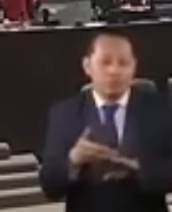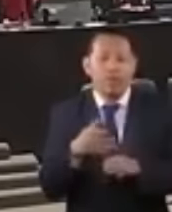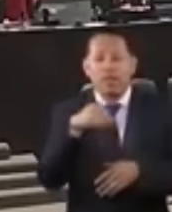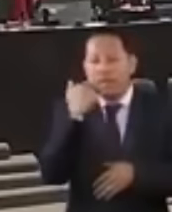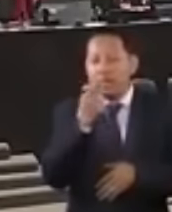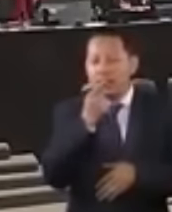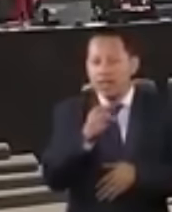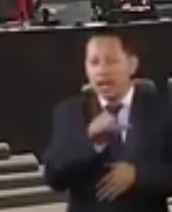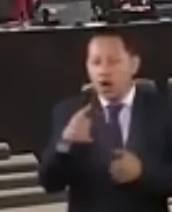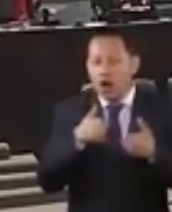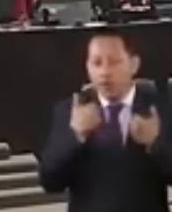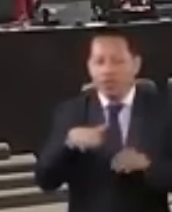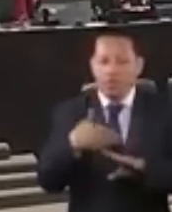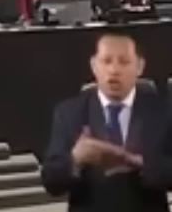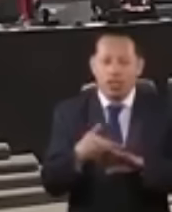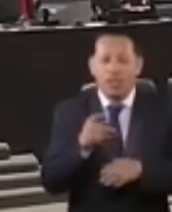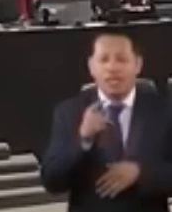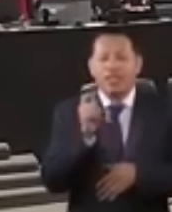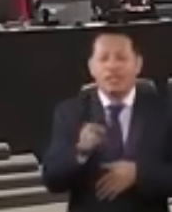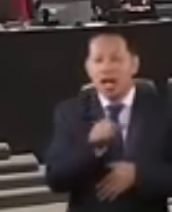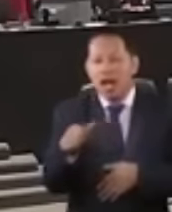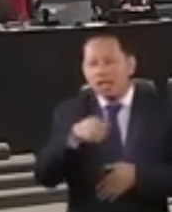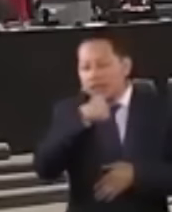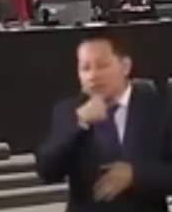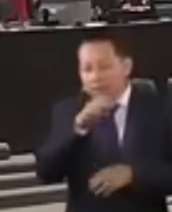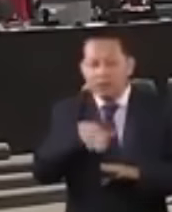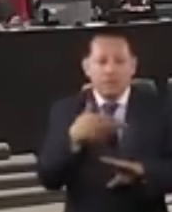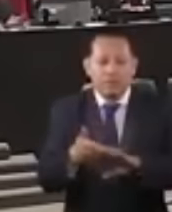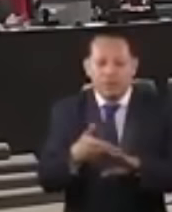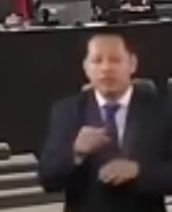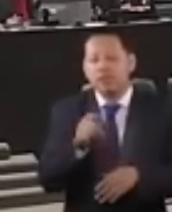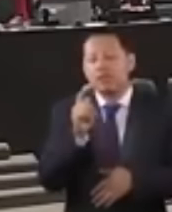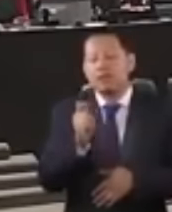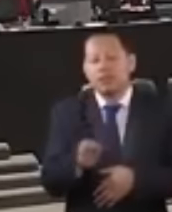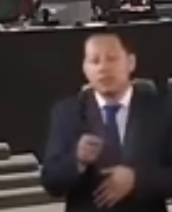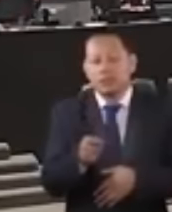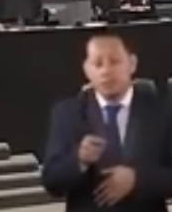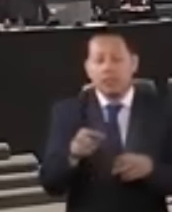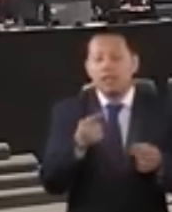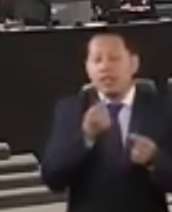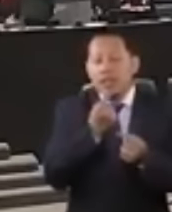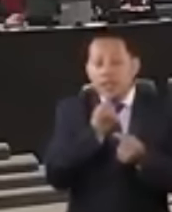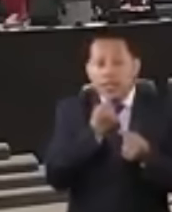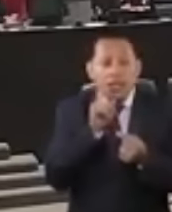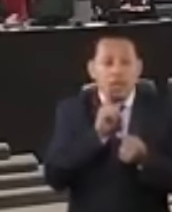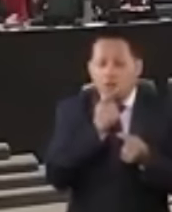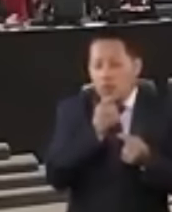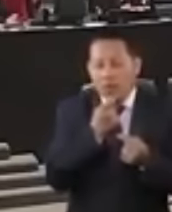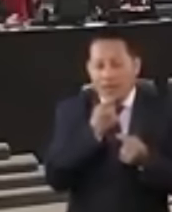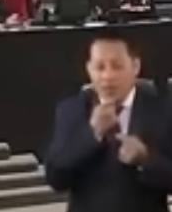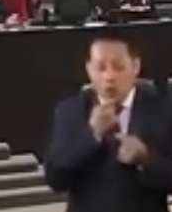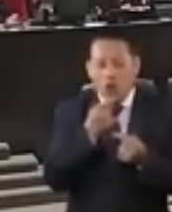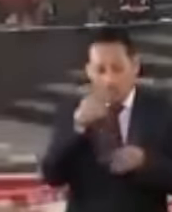contra de los jóvenes, es votar en contra de los adultos mayores, es votar en contra de las niñas y los niños